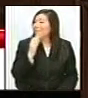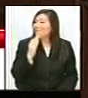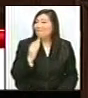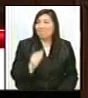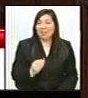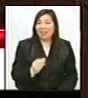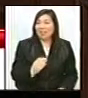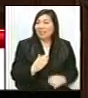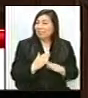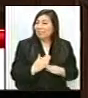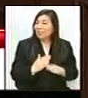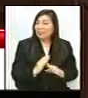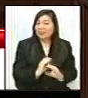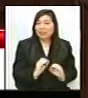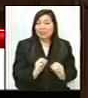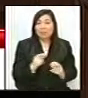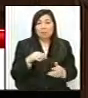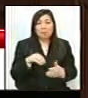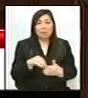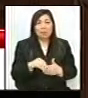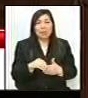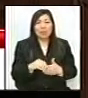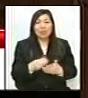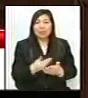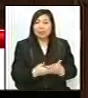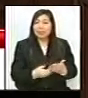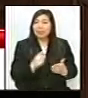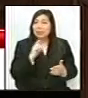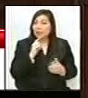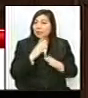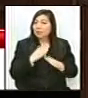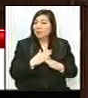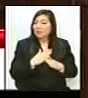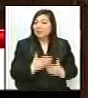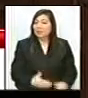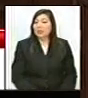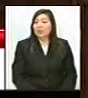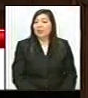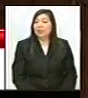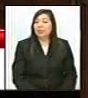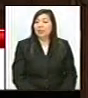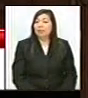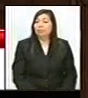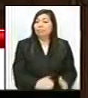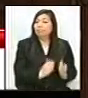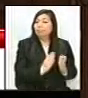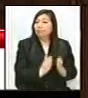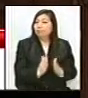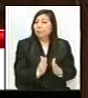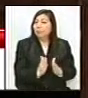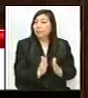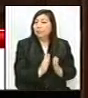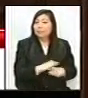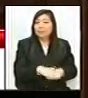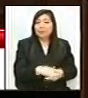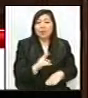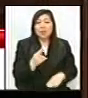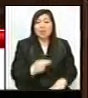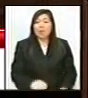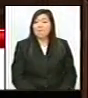que la defensa, desde el punto de vista fáctico, se haya defendido de la determinación de una estructura